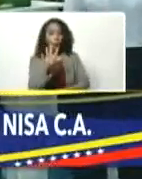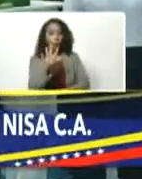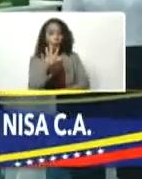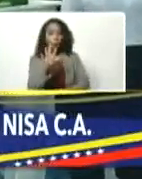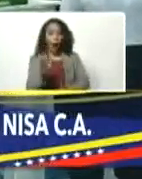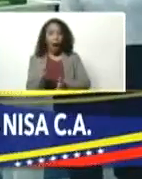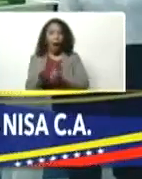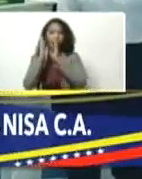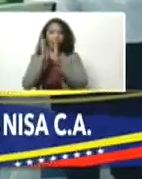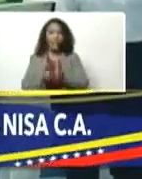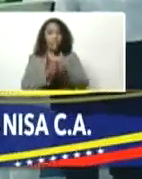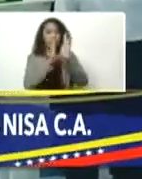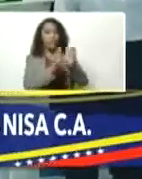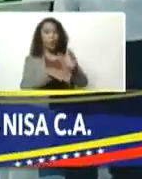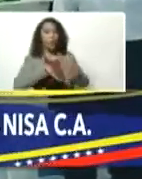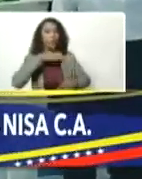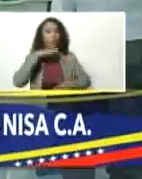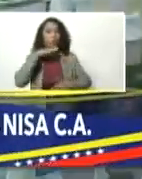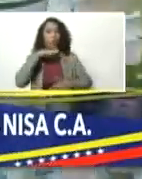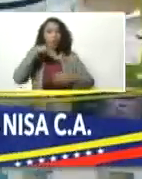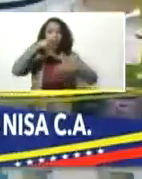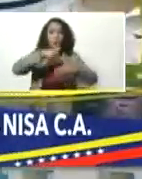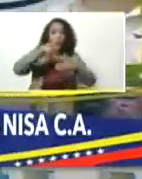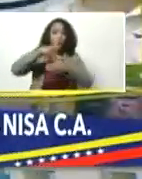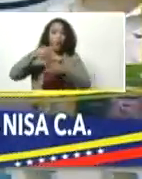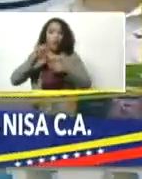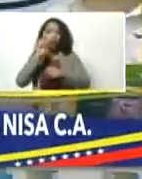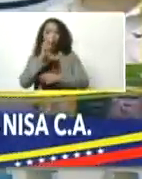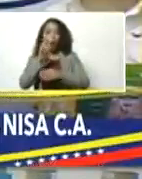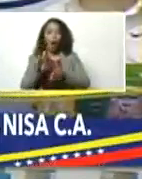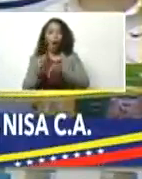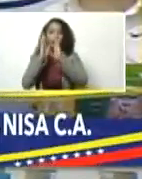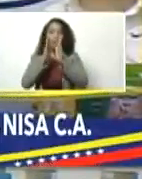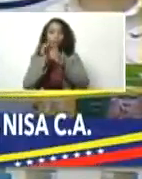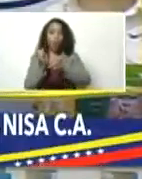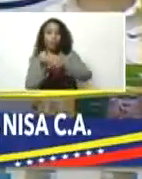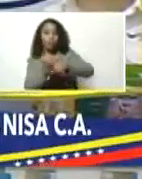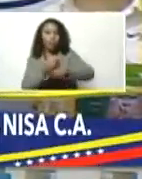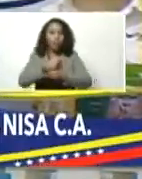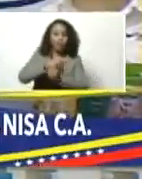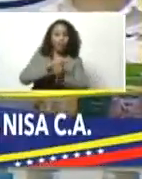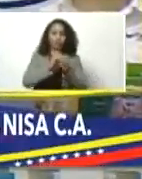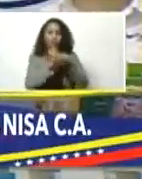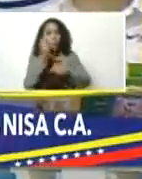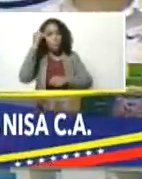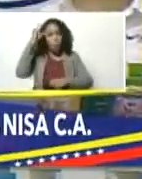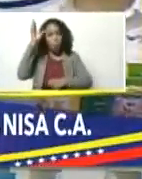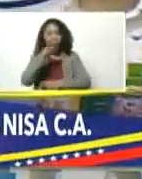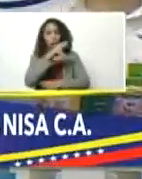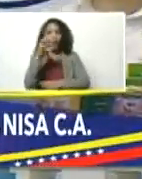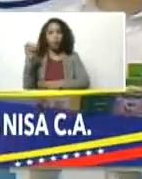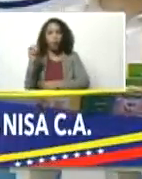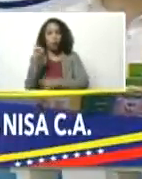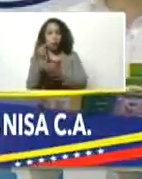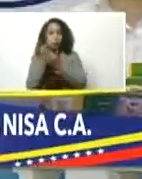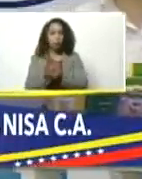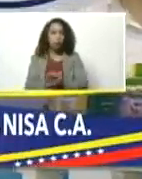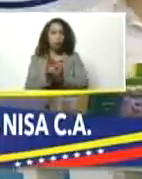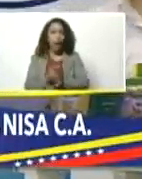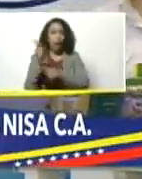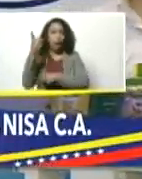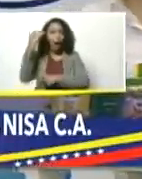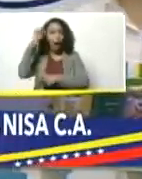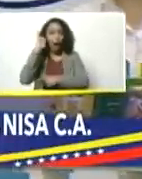4 torres de llenado y al mismo tiempo 2 torres de mezcladora, con una capacidad de 400 toneladas, ella